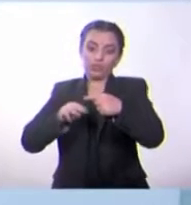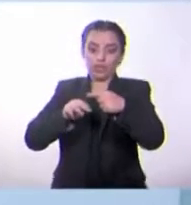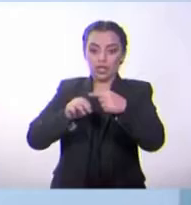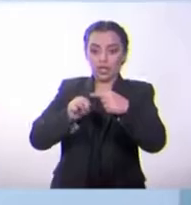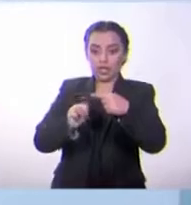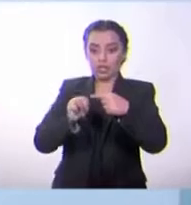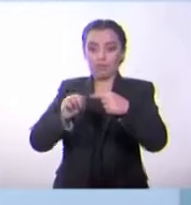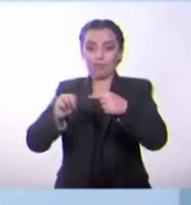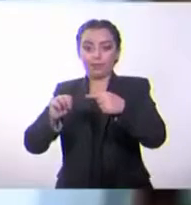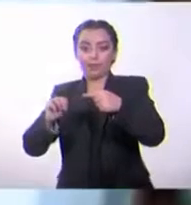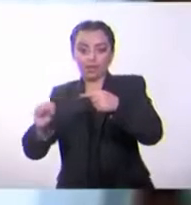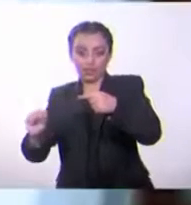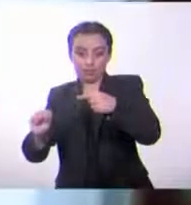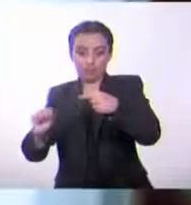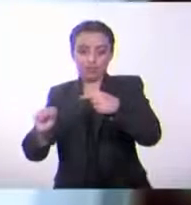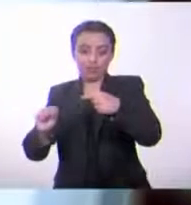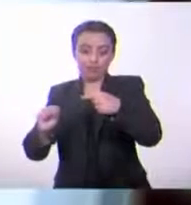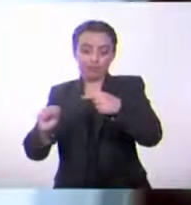soluto.